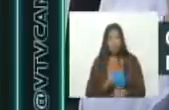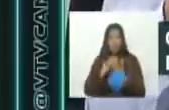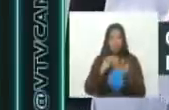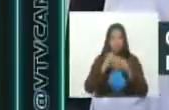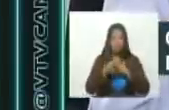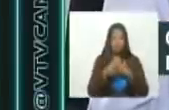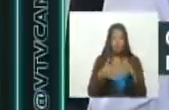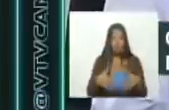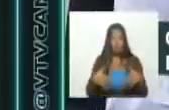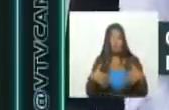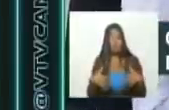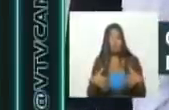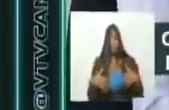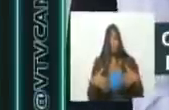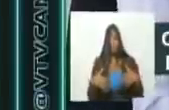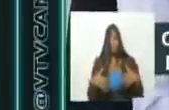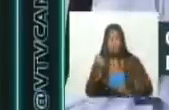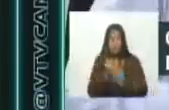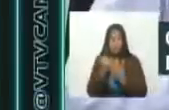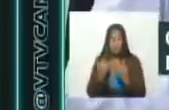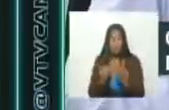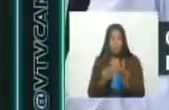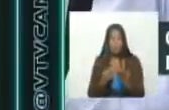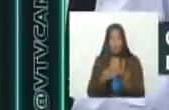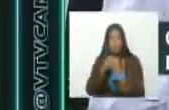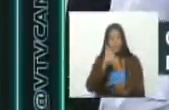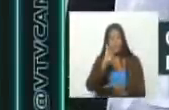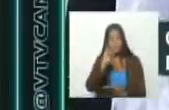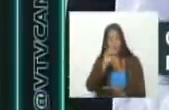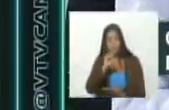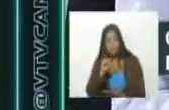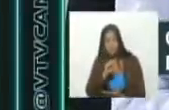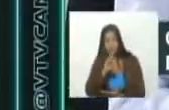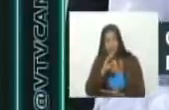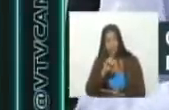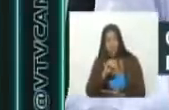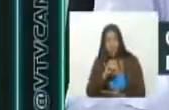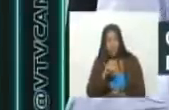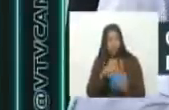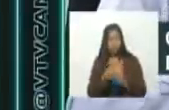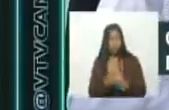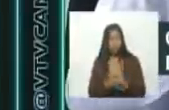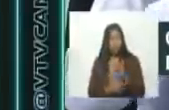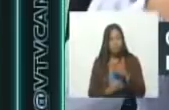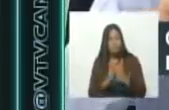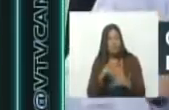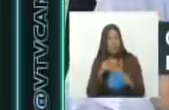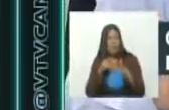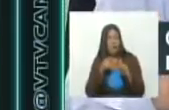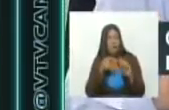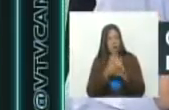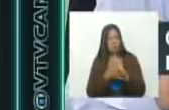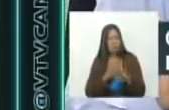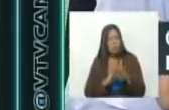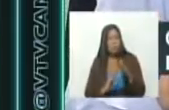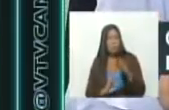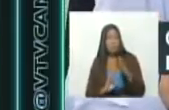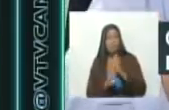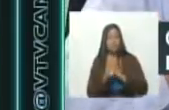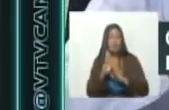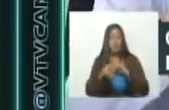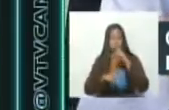transacciones financieras al fisco. Y sabemos que esas contribuciones al fisco van en función de desarrollar